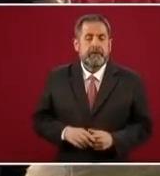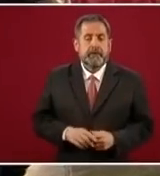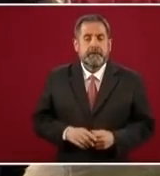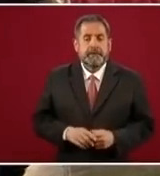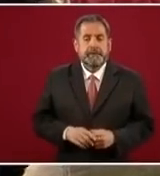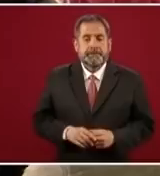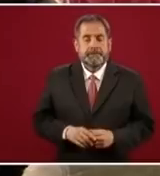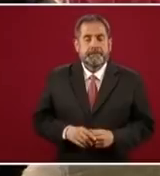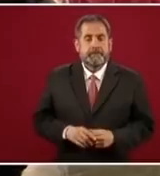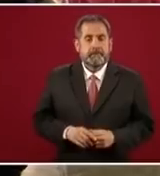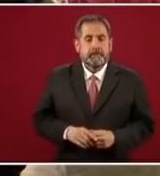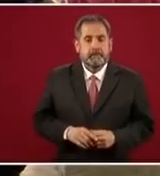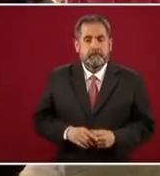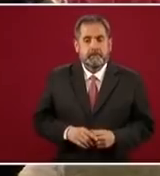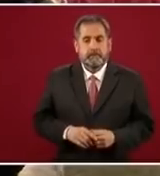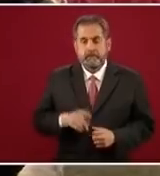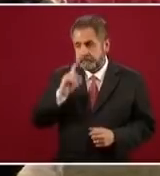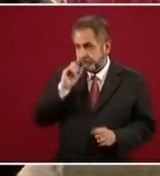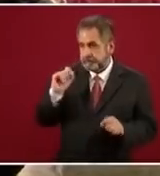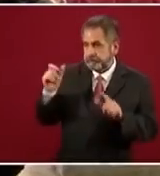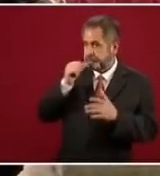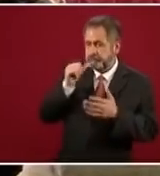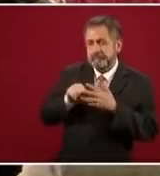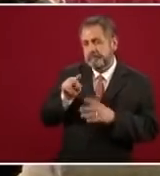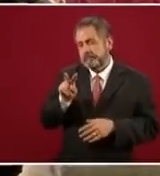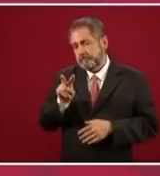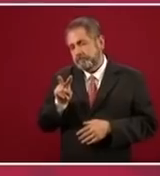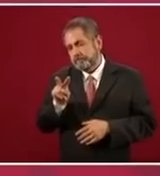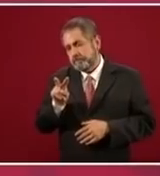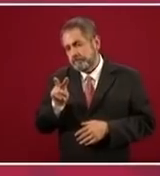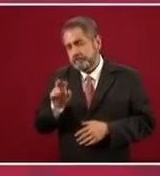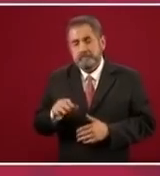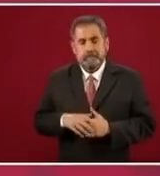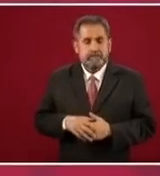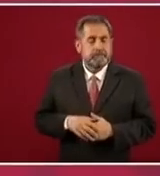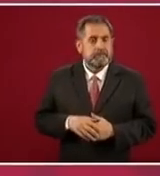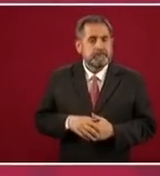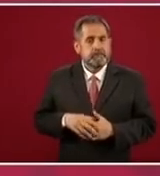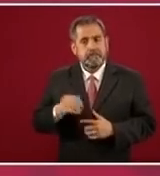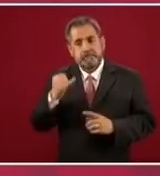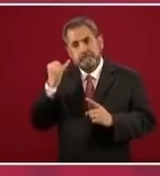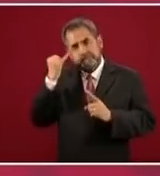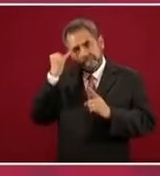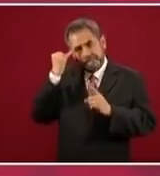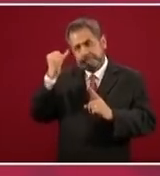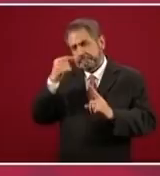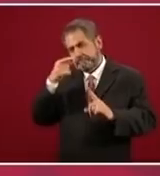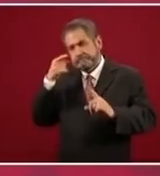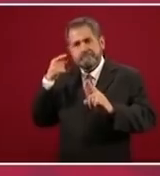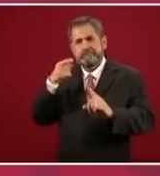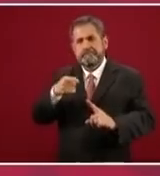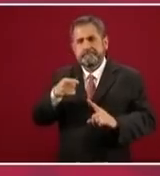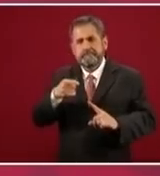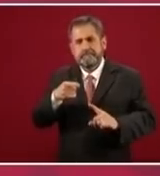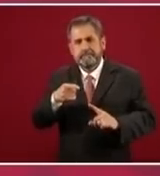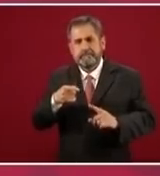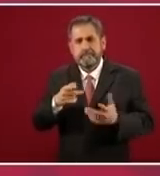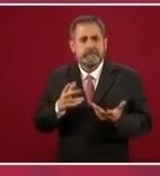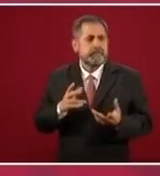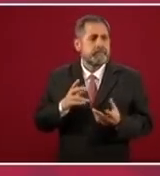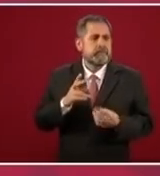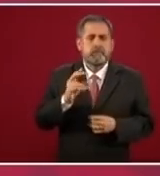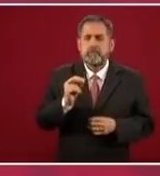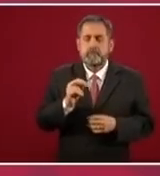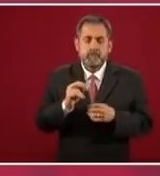y que tiene que ver con la carta. El ideal es que no haya cuadro básico.